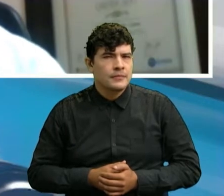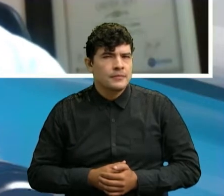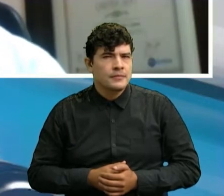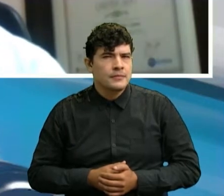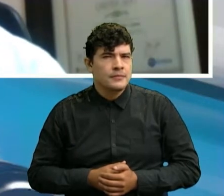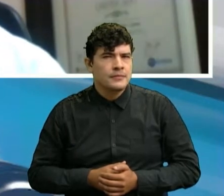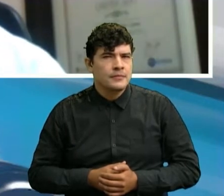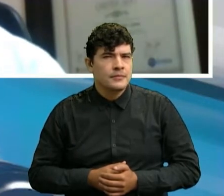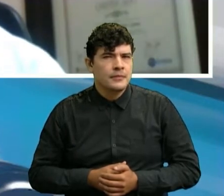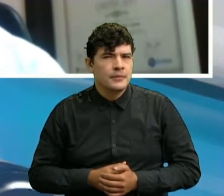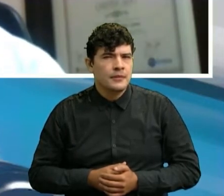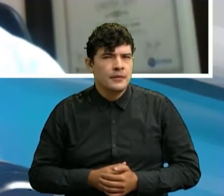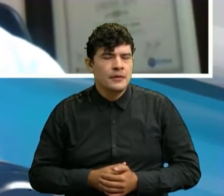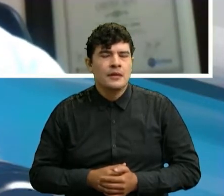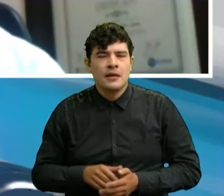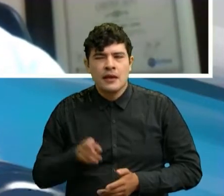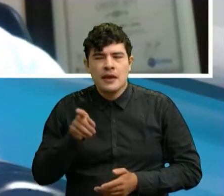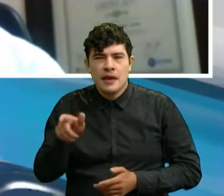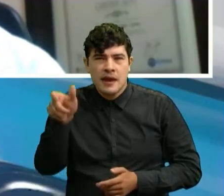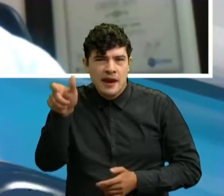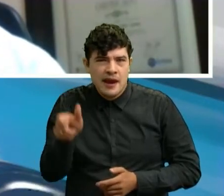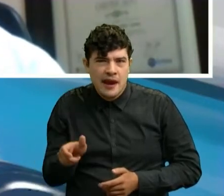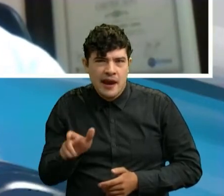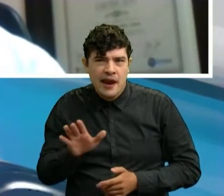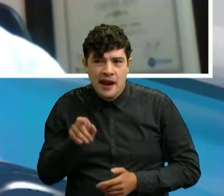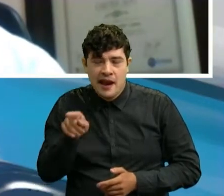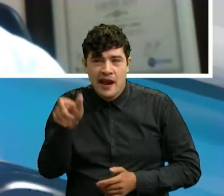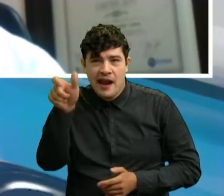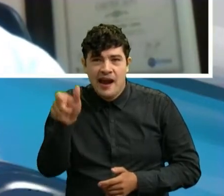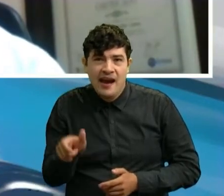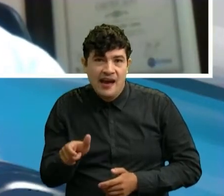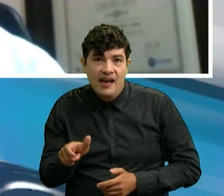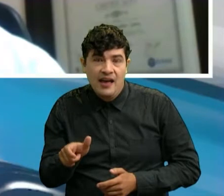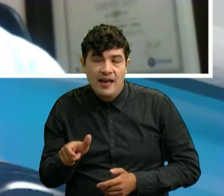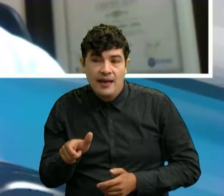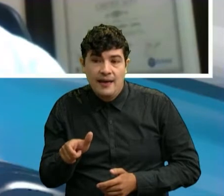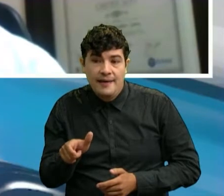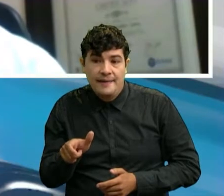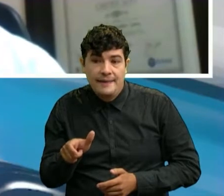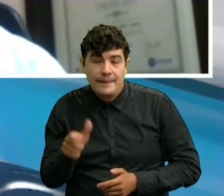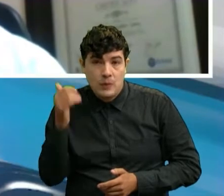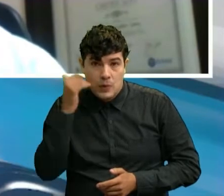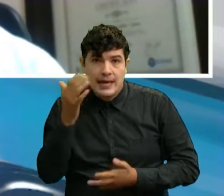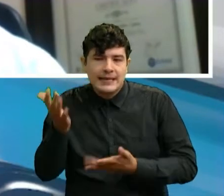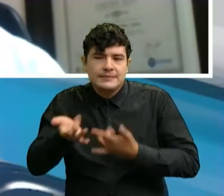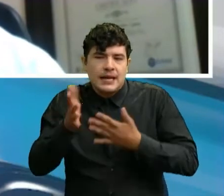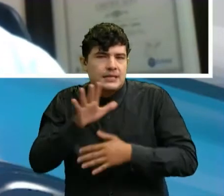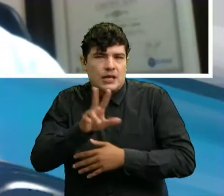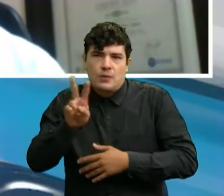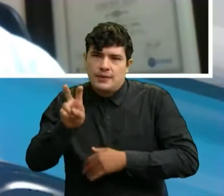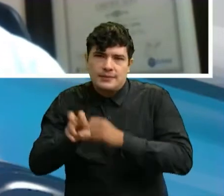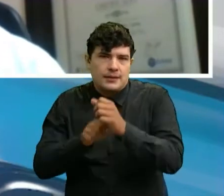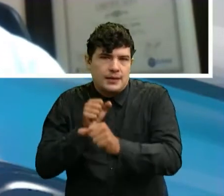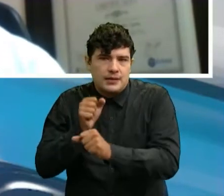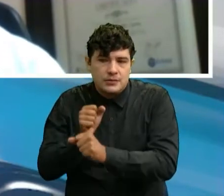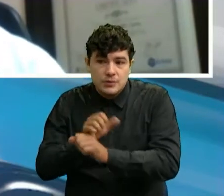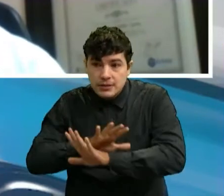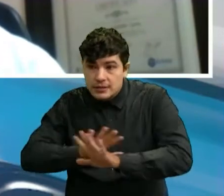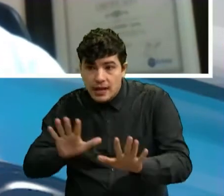la persona tiene que esperar hasta los 57 años y si no completa las semanas, podrá reclamar.